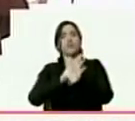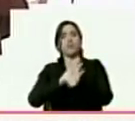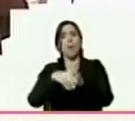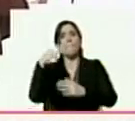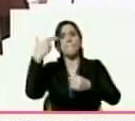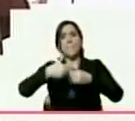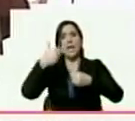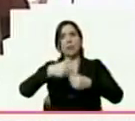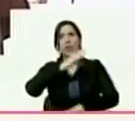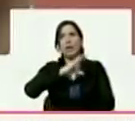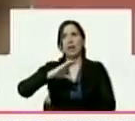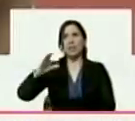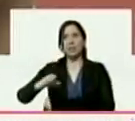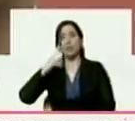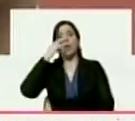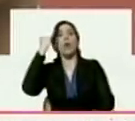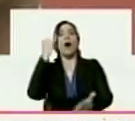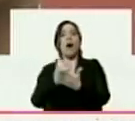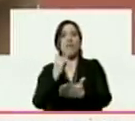Tú lo vas a ver haciendo cola.